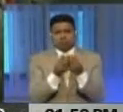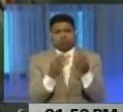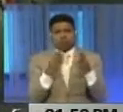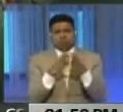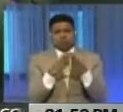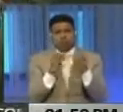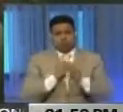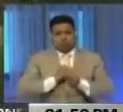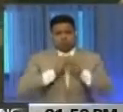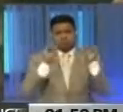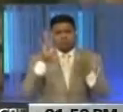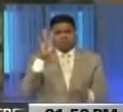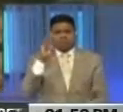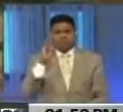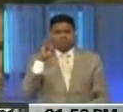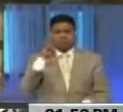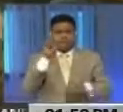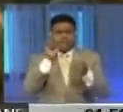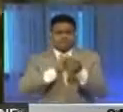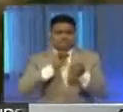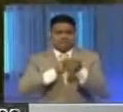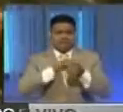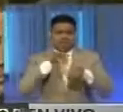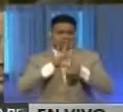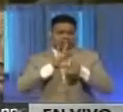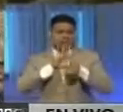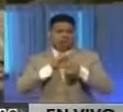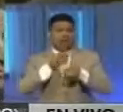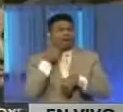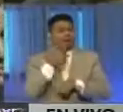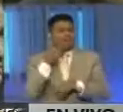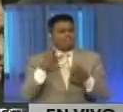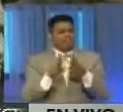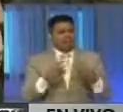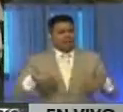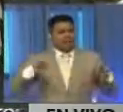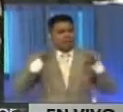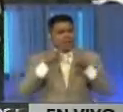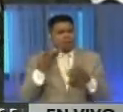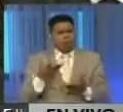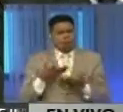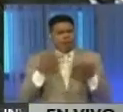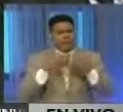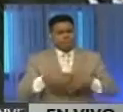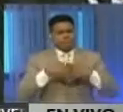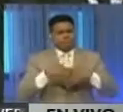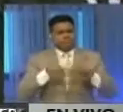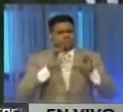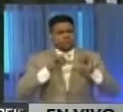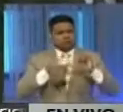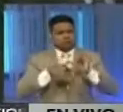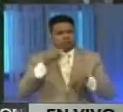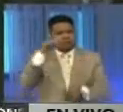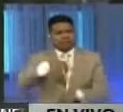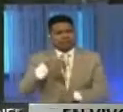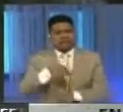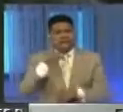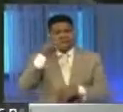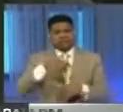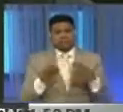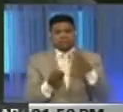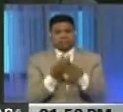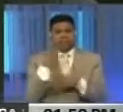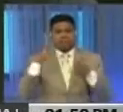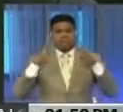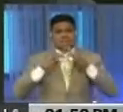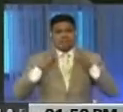del oro, diamante, entre otros minerales de alto valor industrial. Presentes el día de hoy aquí en el Palacio de